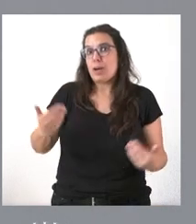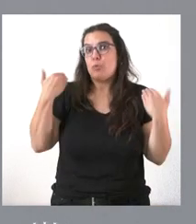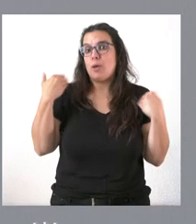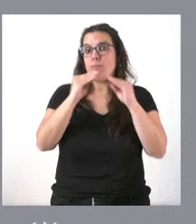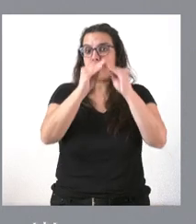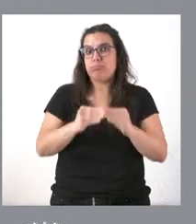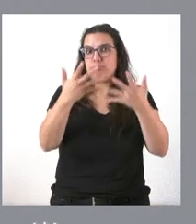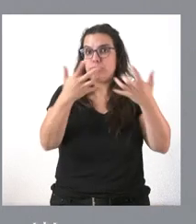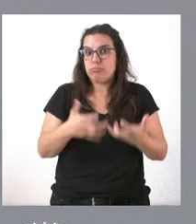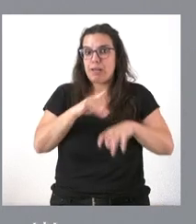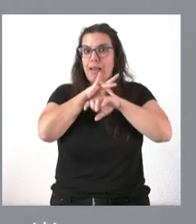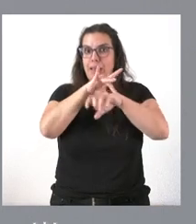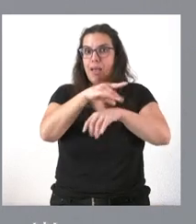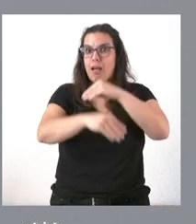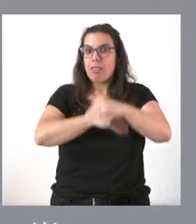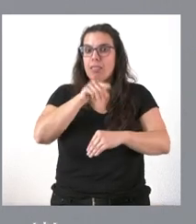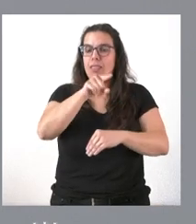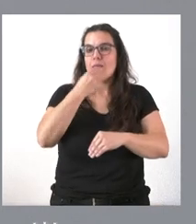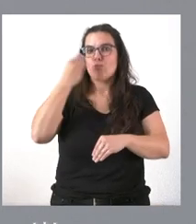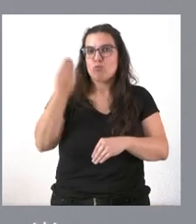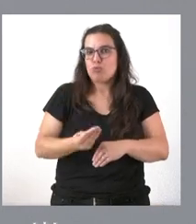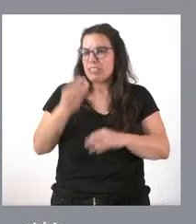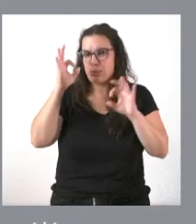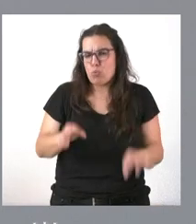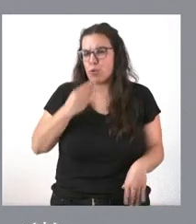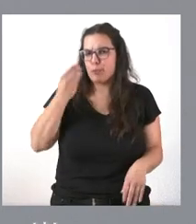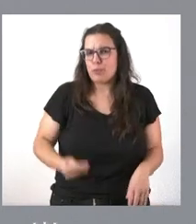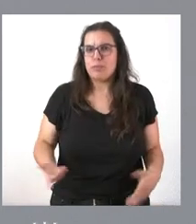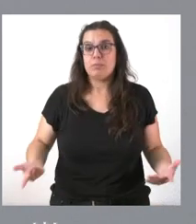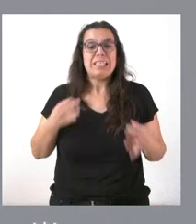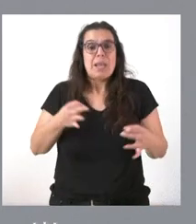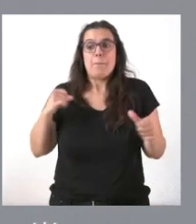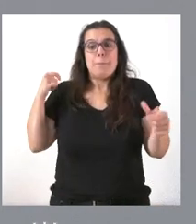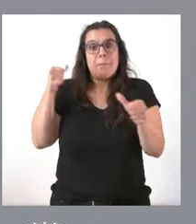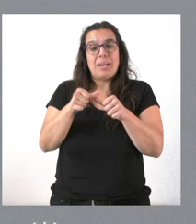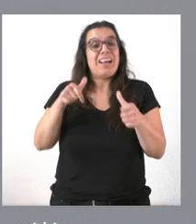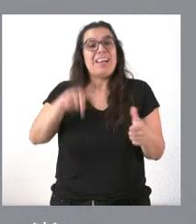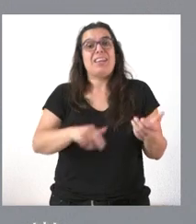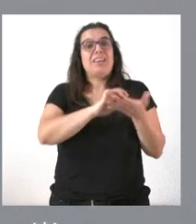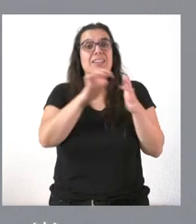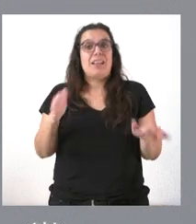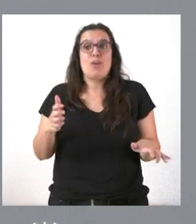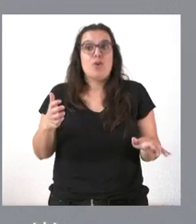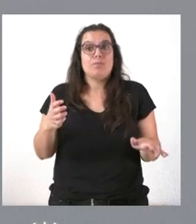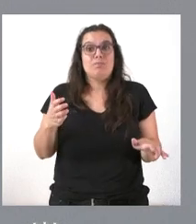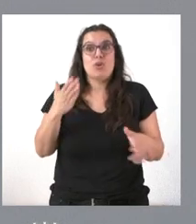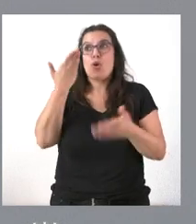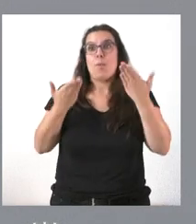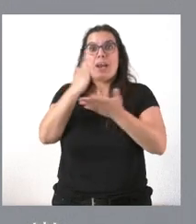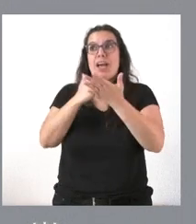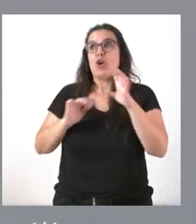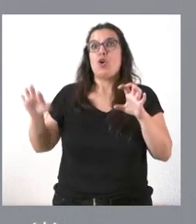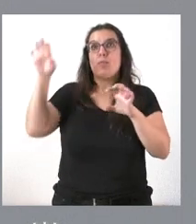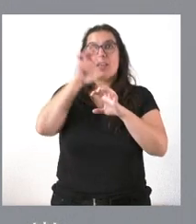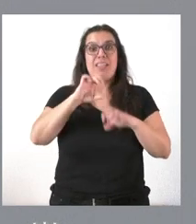vamos a confiar en que la guía que van a elaborar Es una muy buena guía yo estoy convencido que va a ser así así ha sido siempre si es que Castilla y león está entre las comunidades autónomas con menor